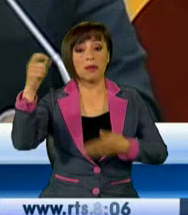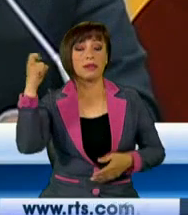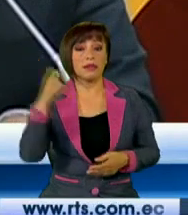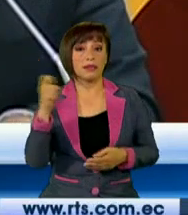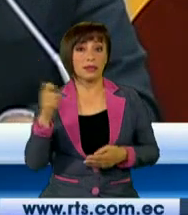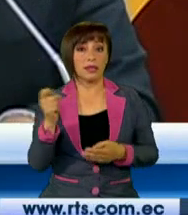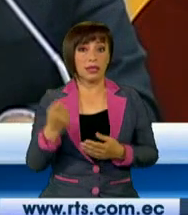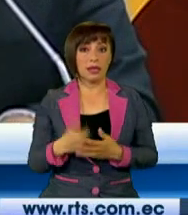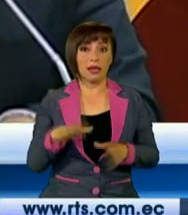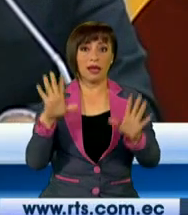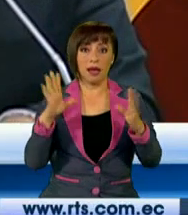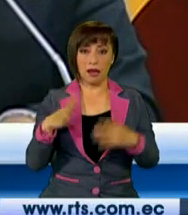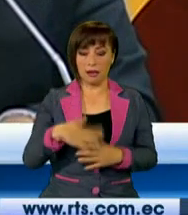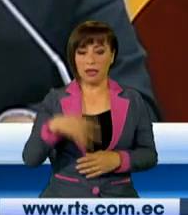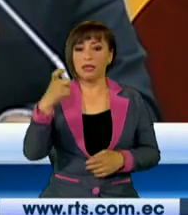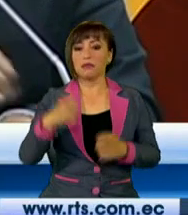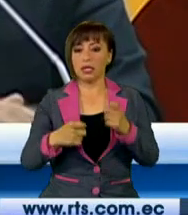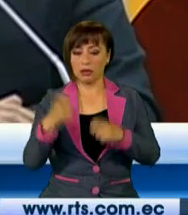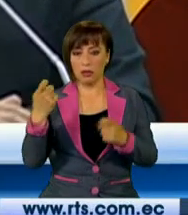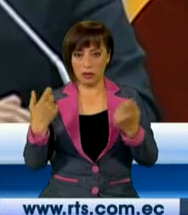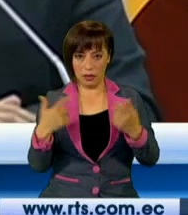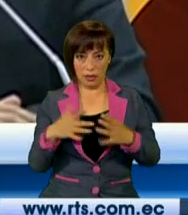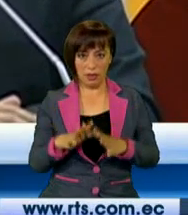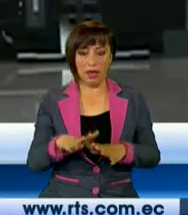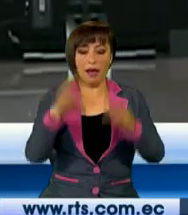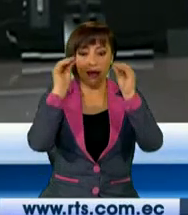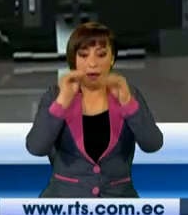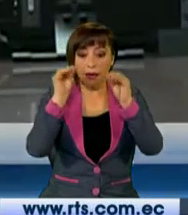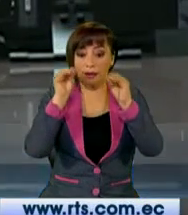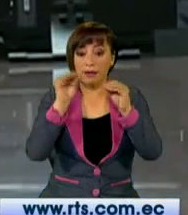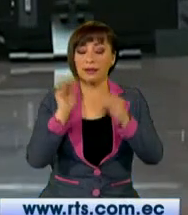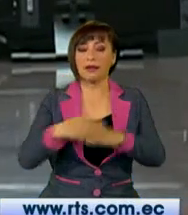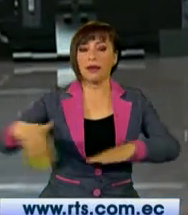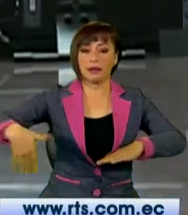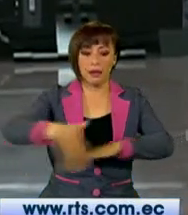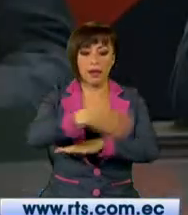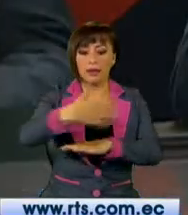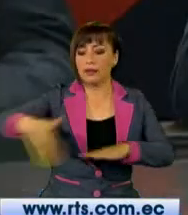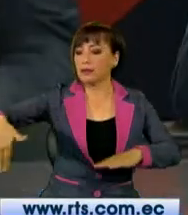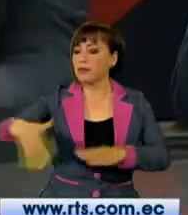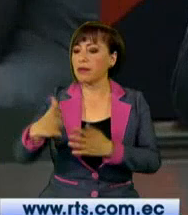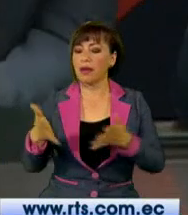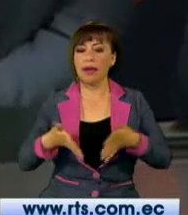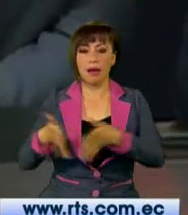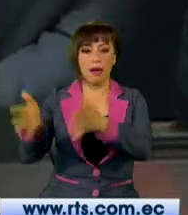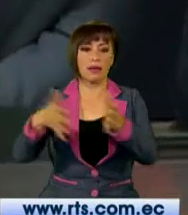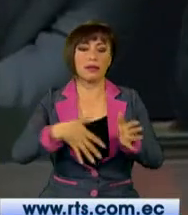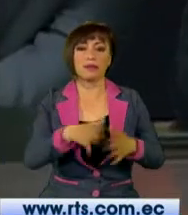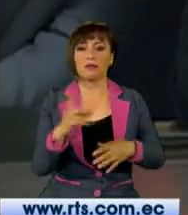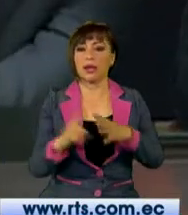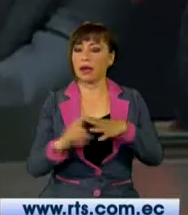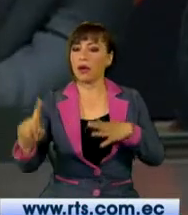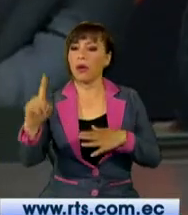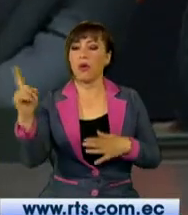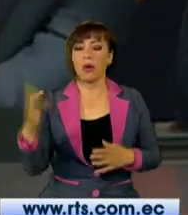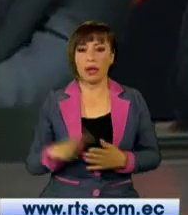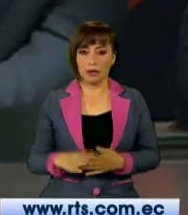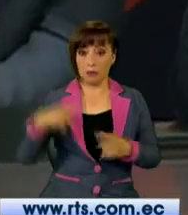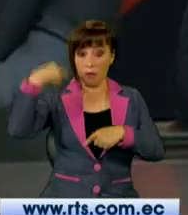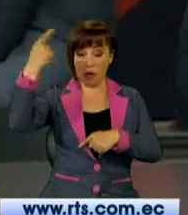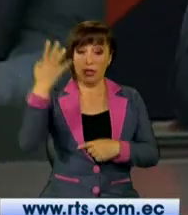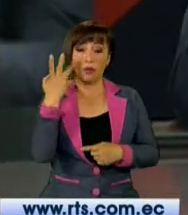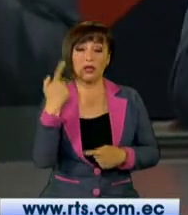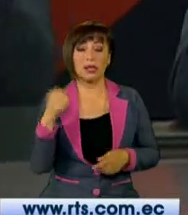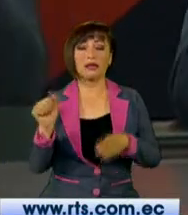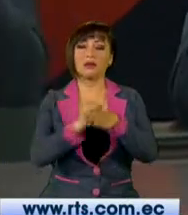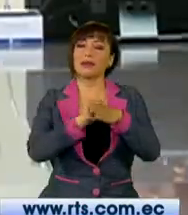que ya la gente, toda la ciudadanía, sepa exactamente las vías de evacuación. El ministro anunció además que en los próximos días se realizará un simulacro cantonal y